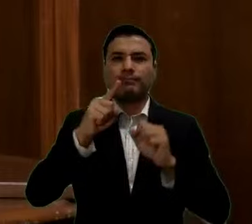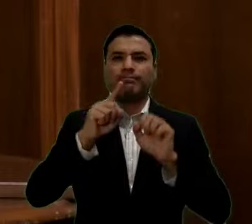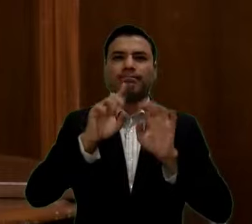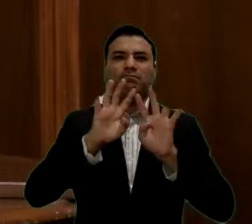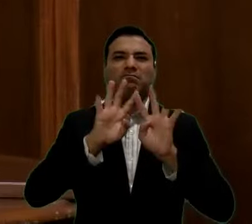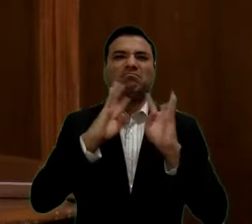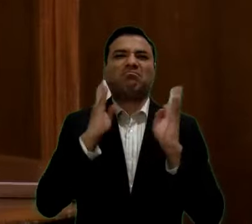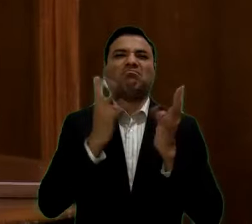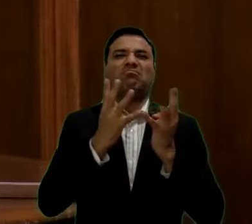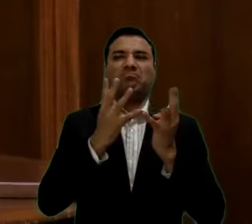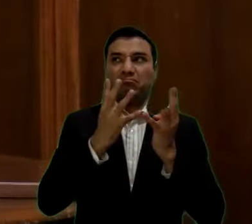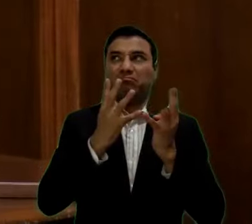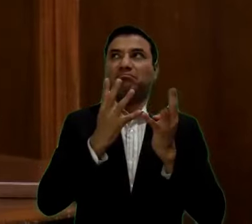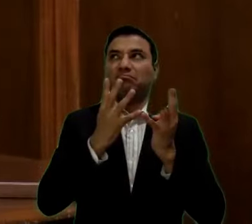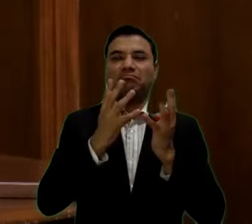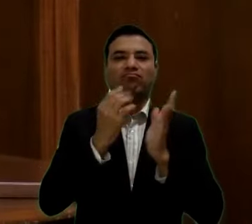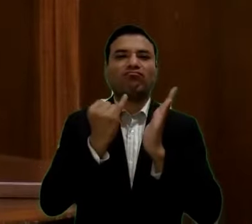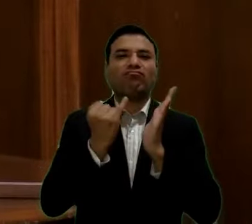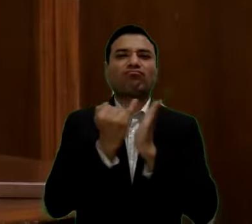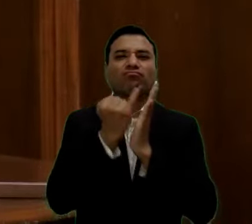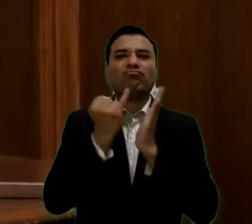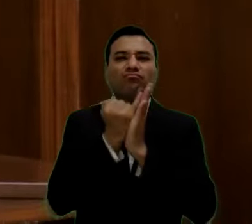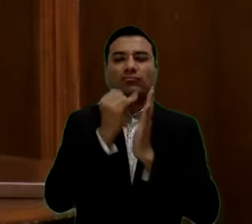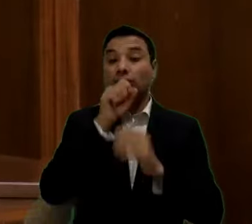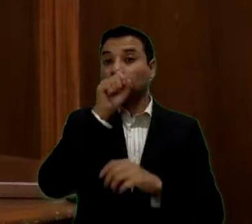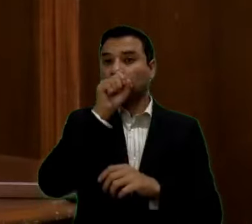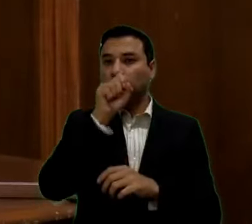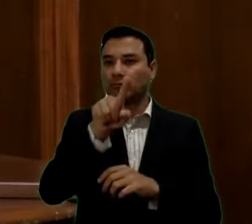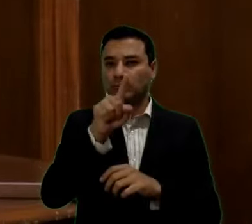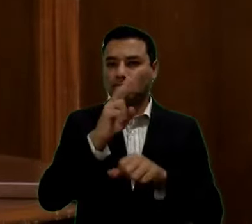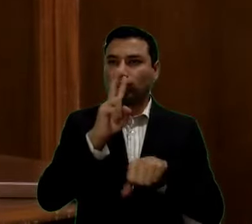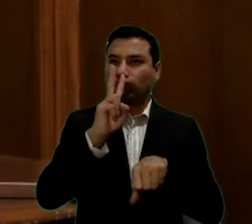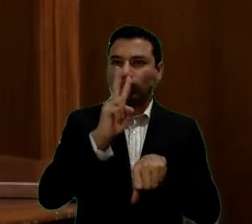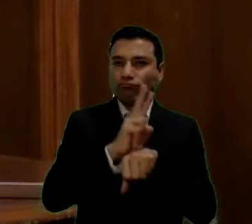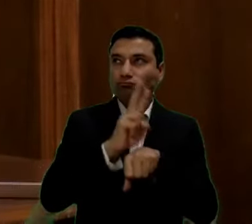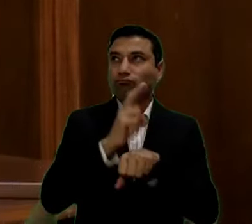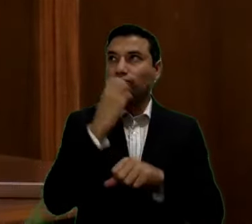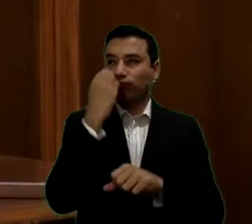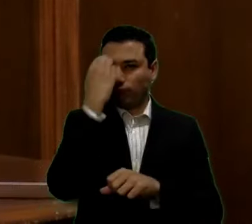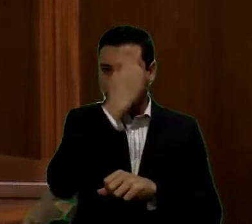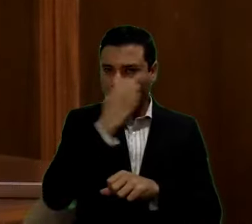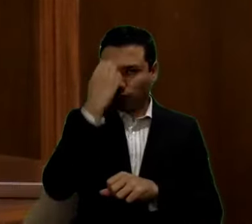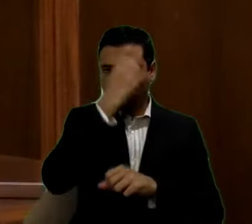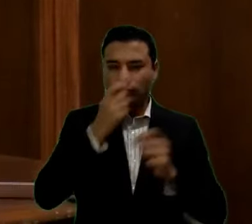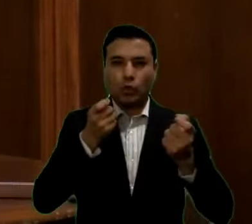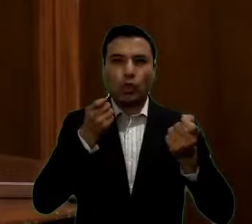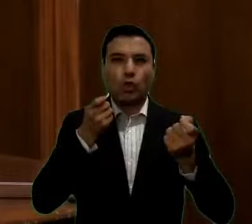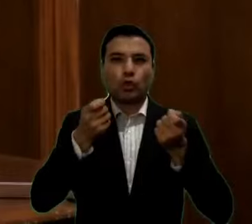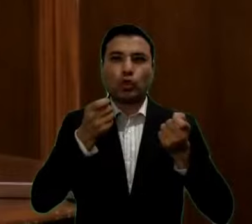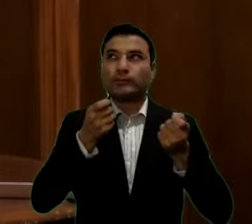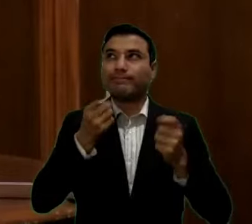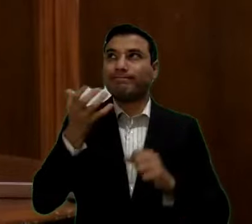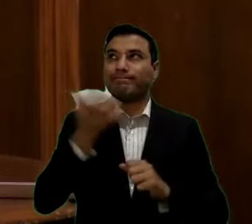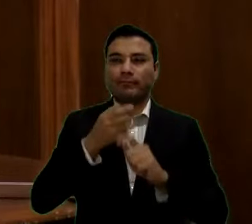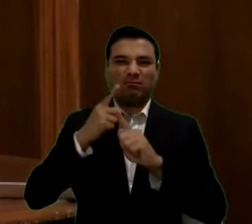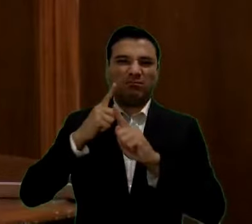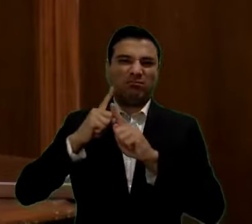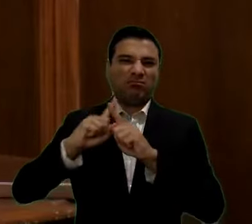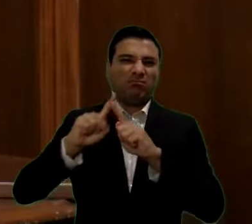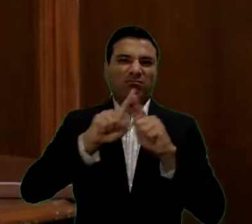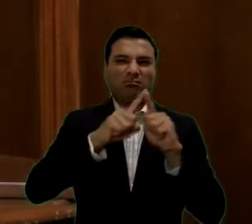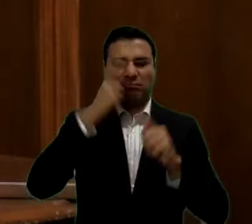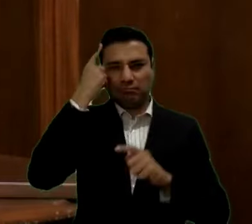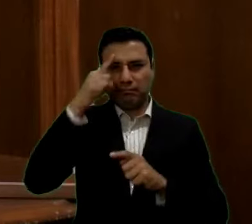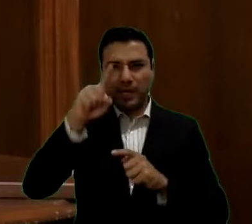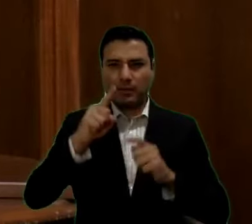de decisiones, supervisión, control y ejecución de acciones en materia de seguridad pública